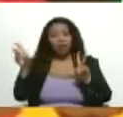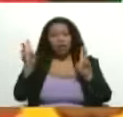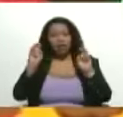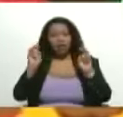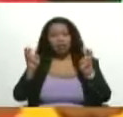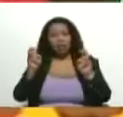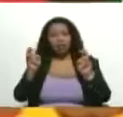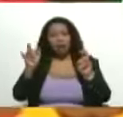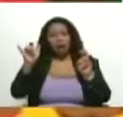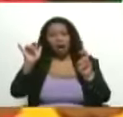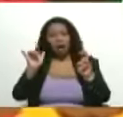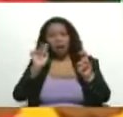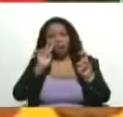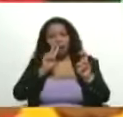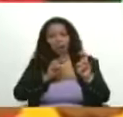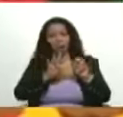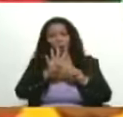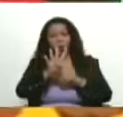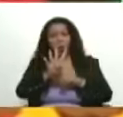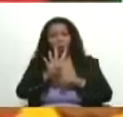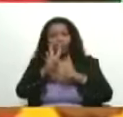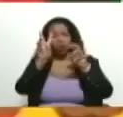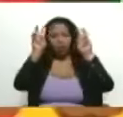tiene visiblemente